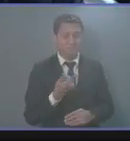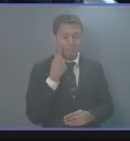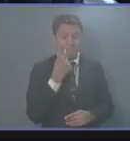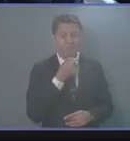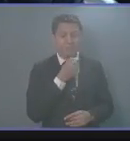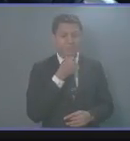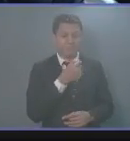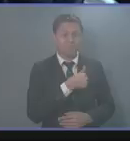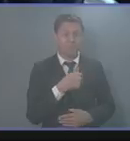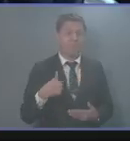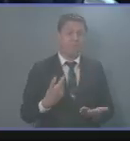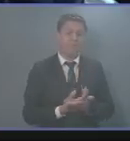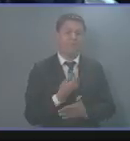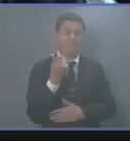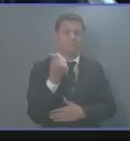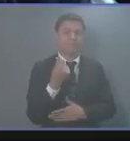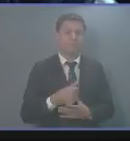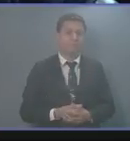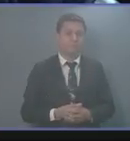Ministerio de Economía.